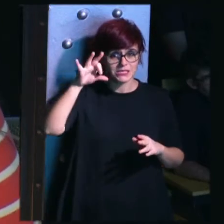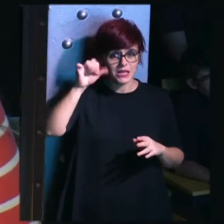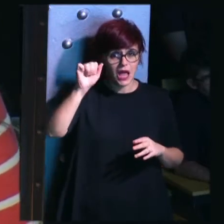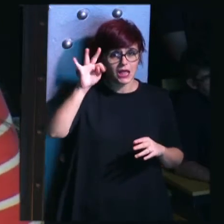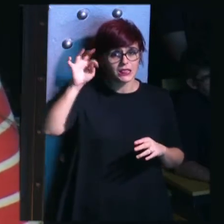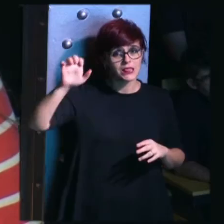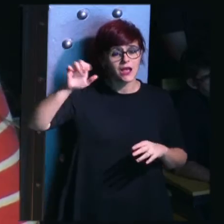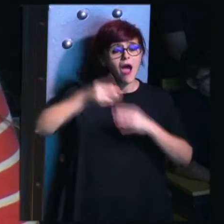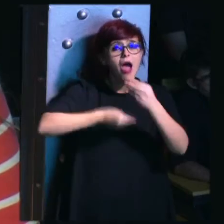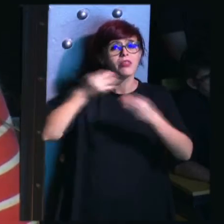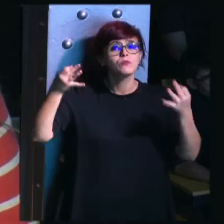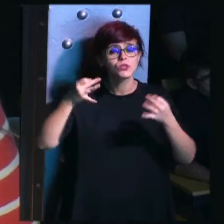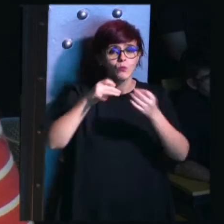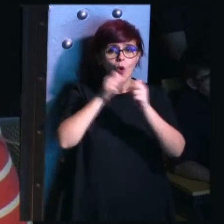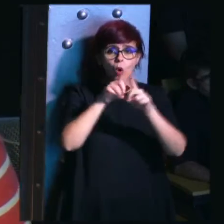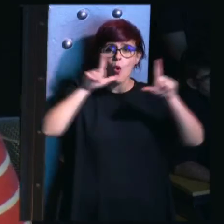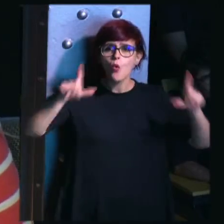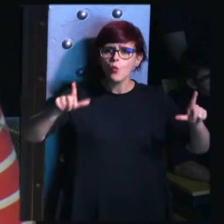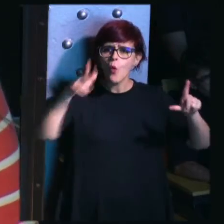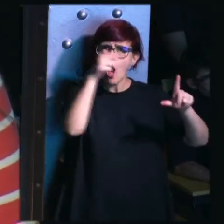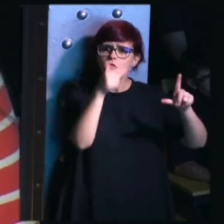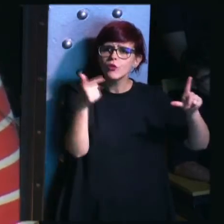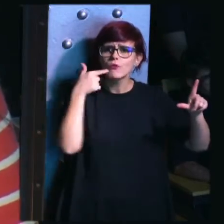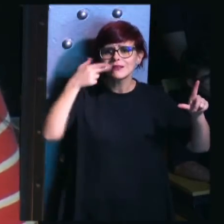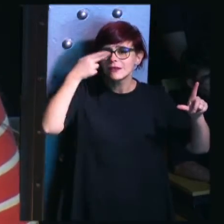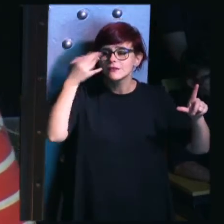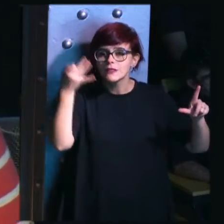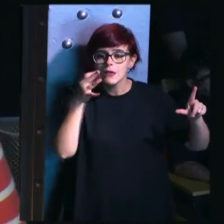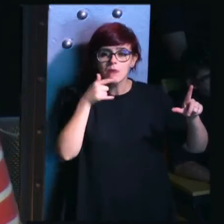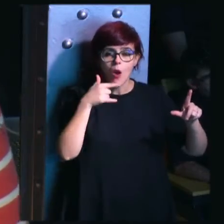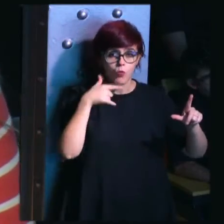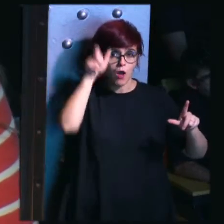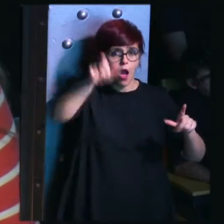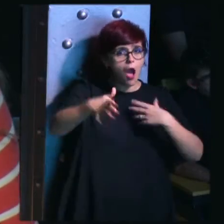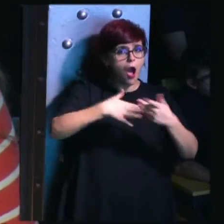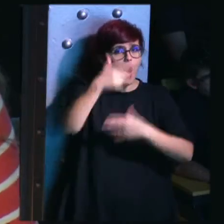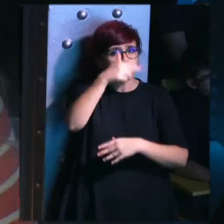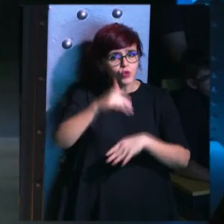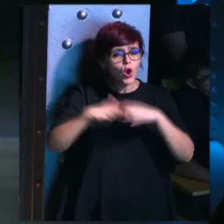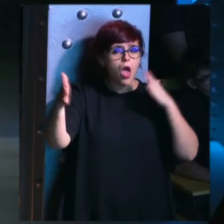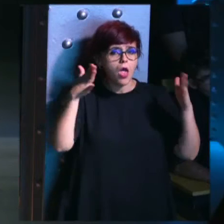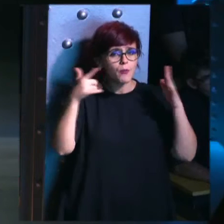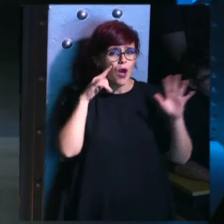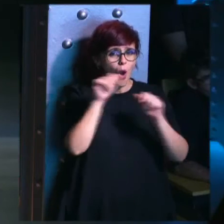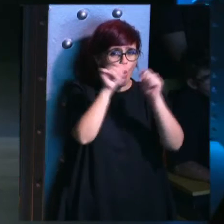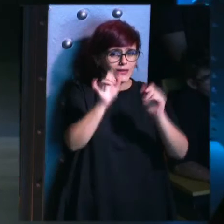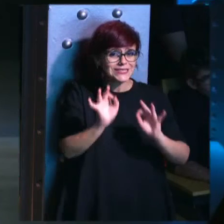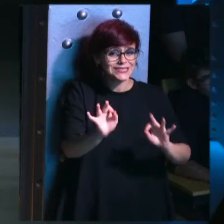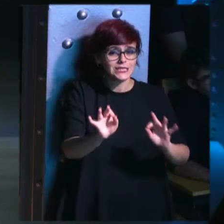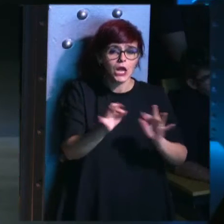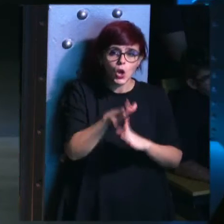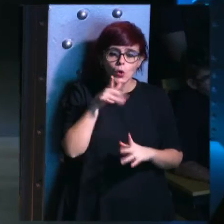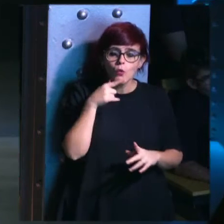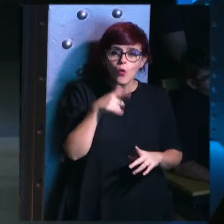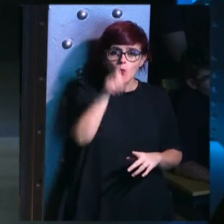cuadros. Vamos a determinar qué cuadros pueden ser importantes para entender un autor, una época o un estilo pictórico